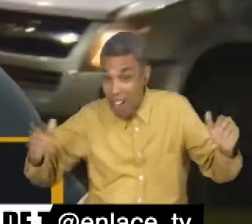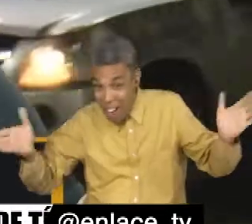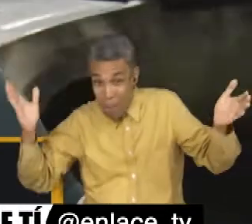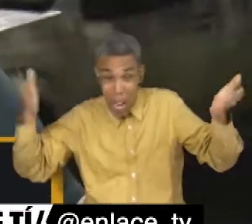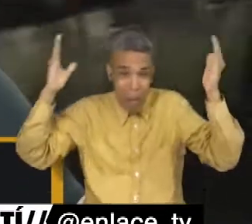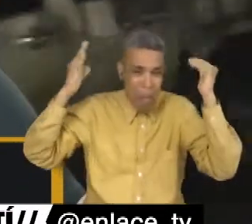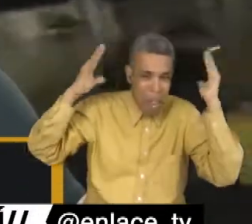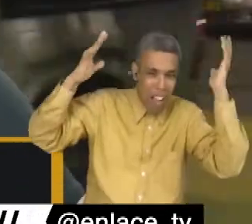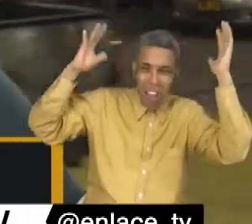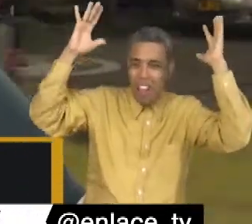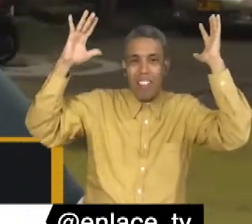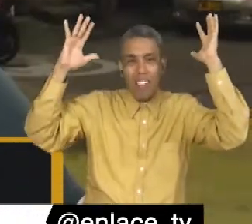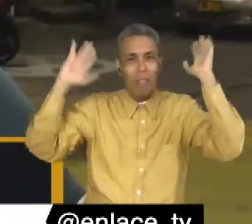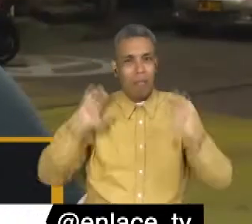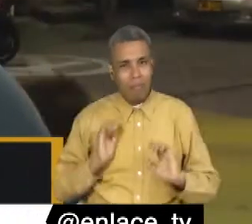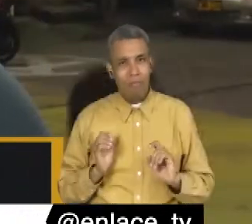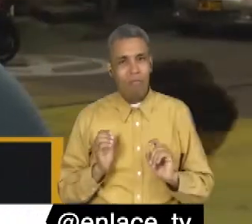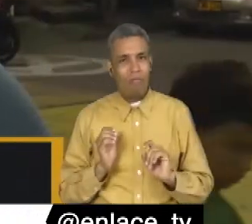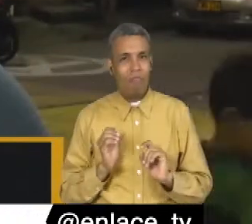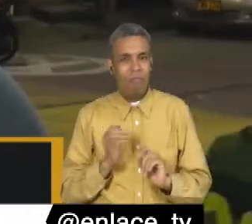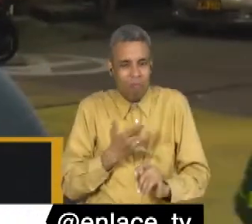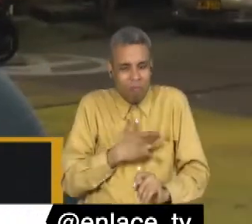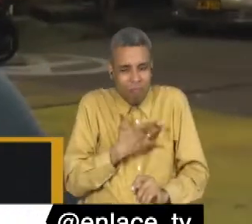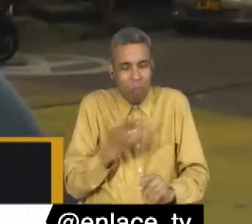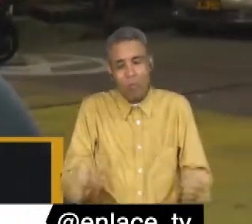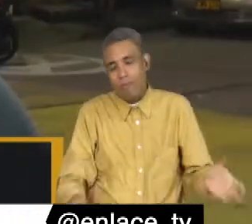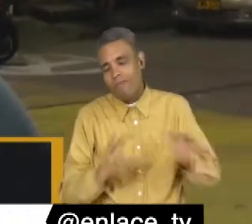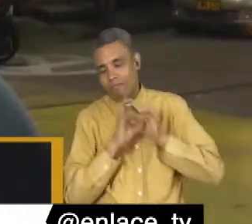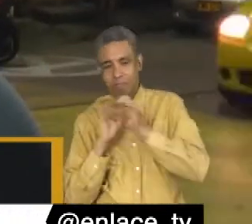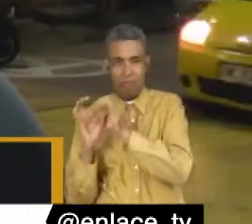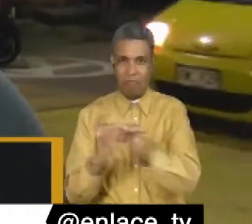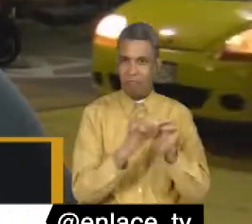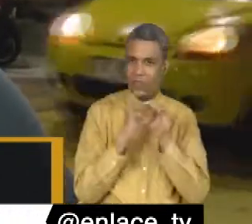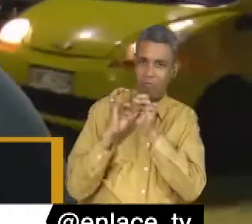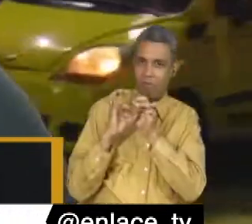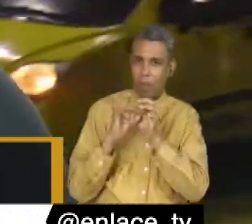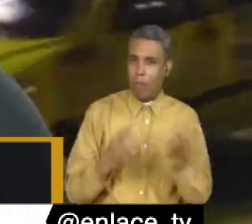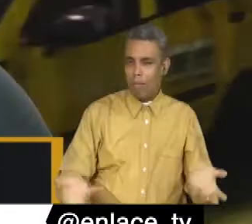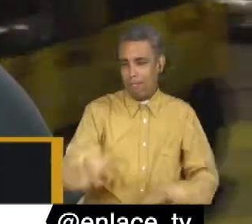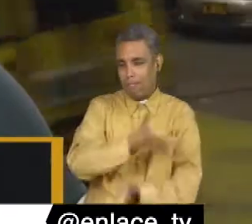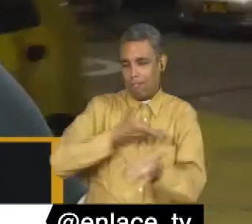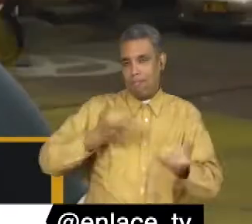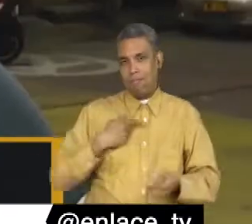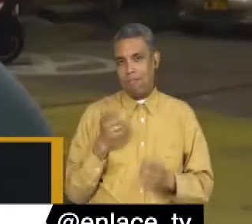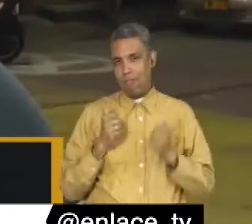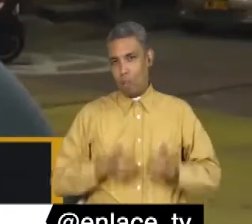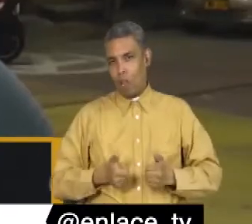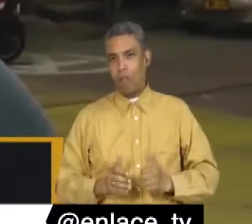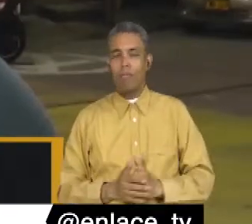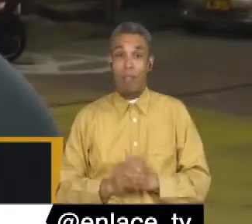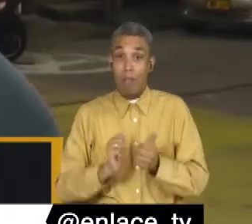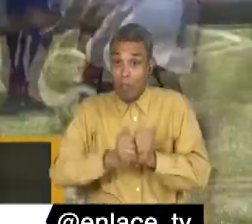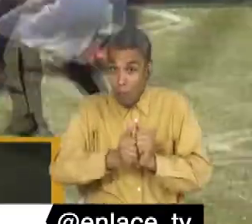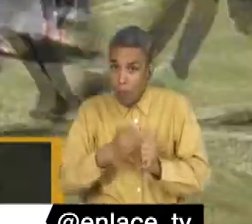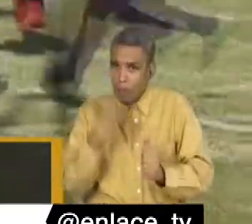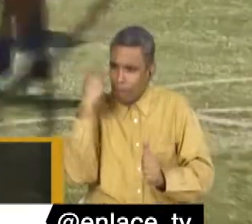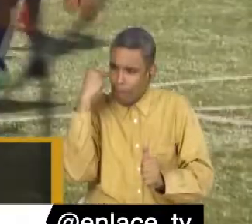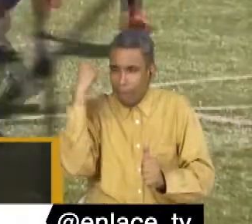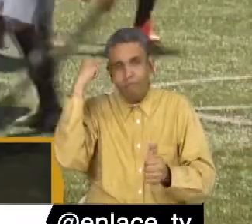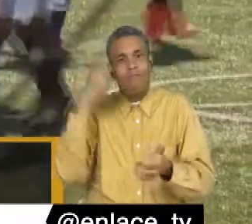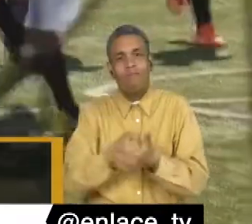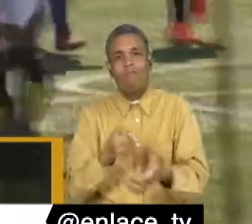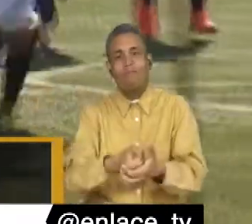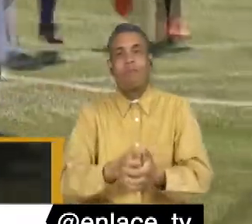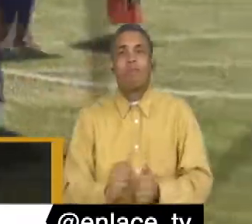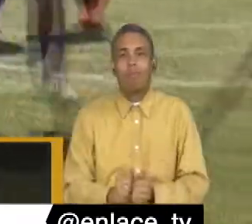buen padre de familia a acompañar a sus niños. Y se genera bastante acción deportiva en este torneo. Este evento